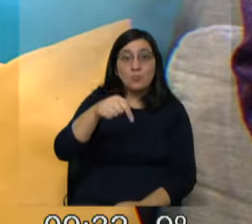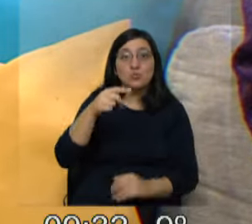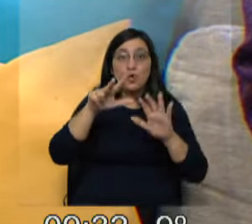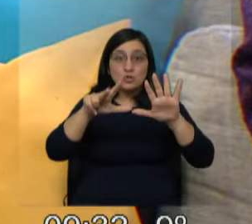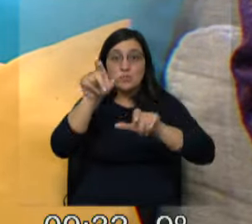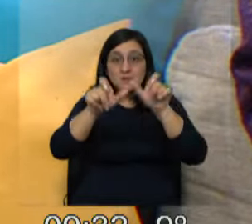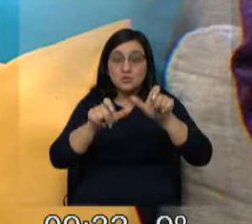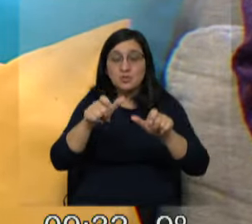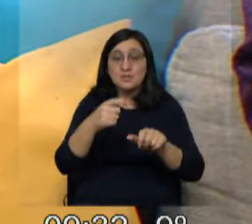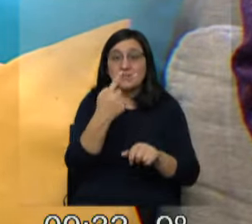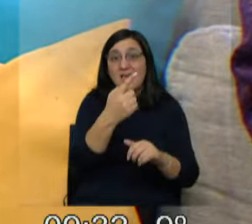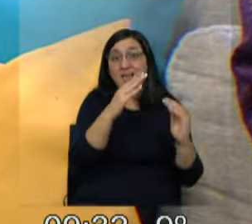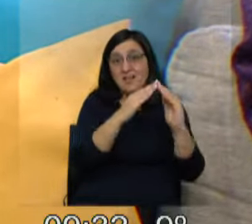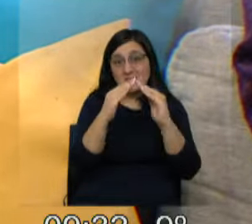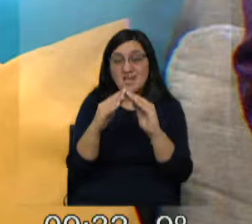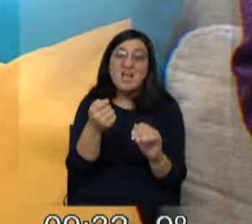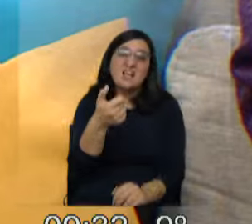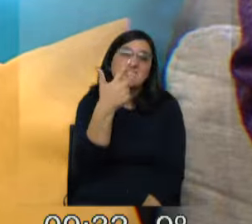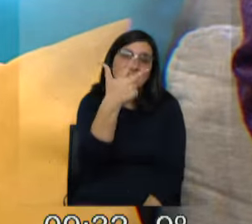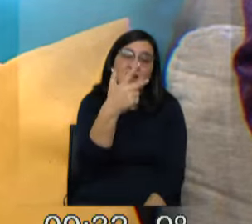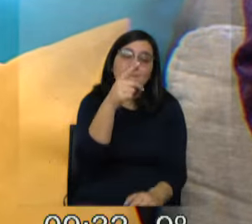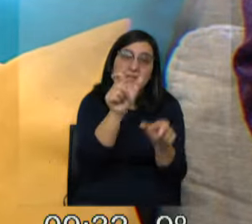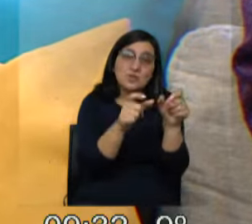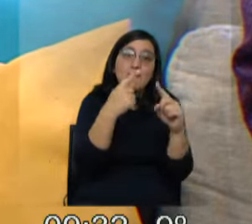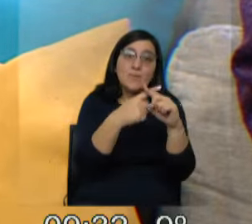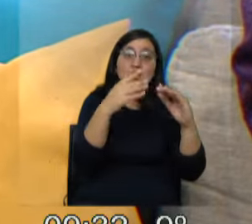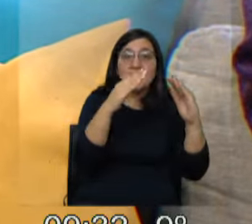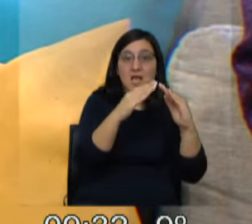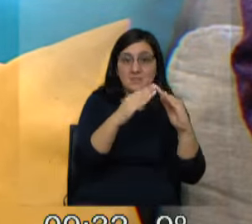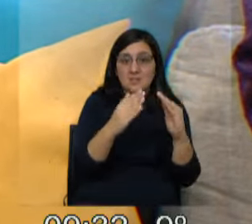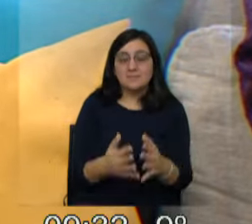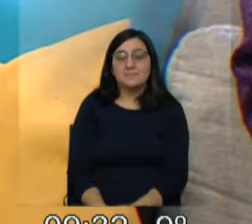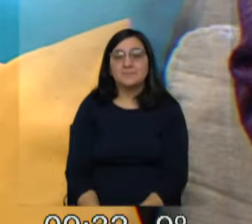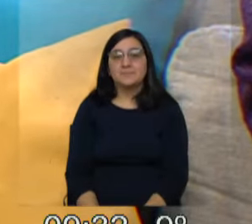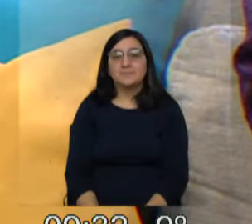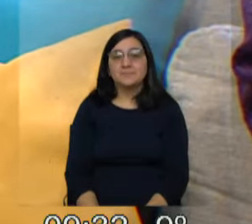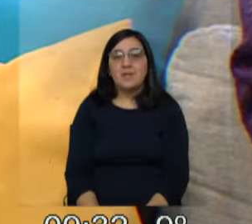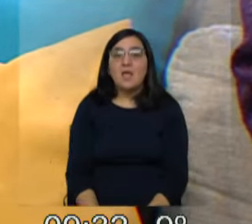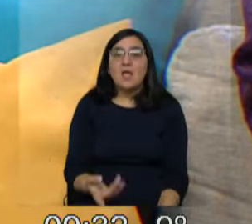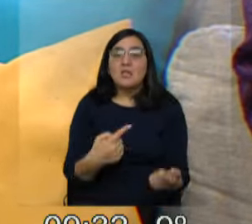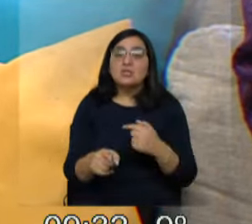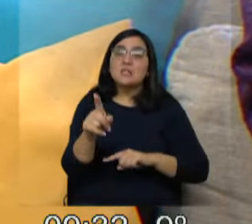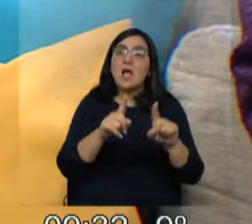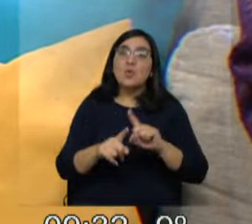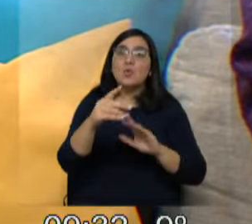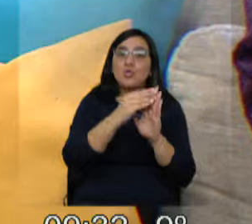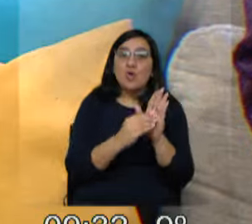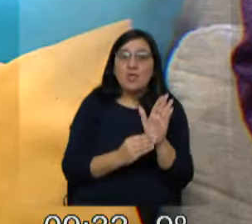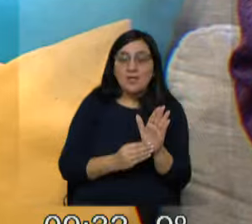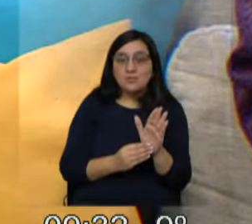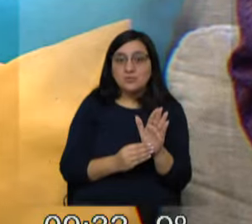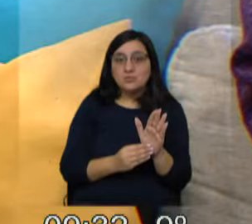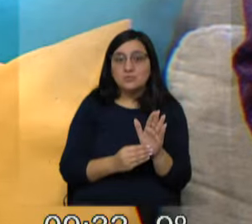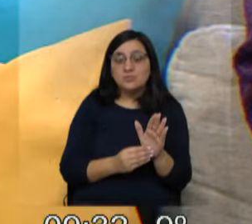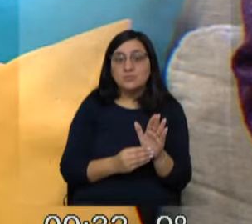uno, casi 3 personas por hogar en ese 1.260.000 hogares, ¿está? Entonces, alguno de los datos que se dan ahí, o el